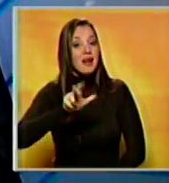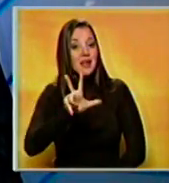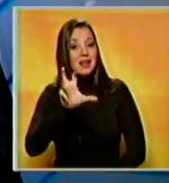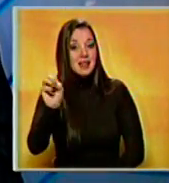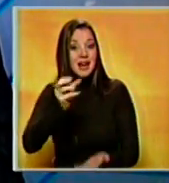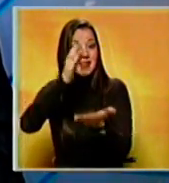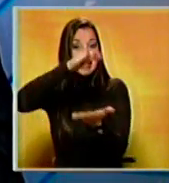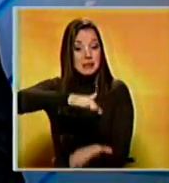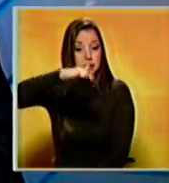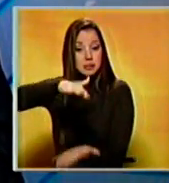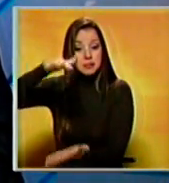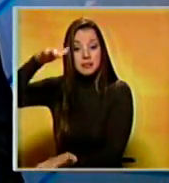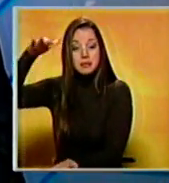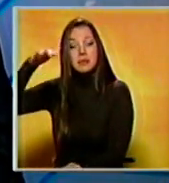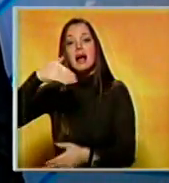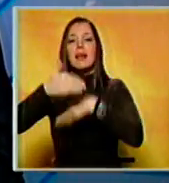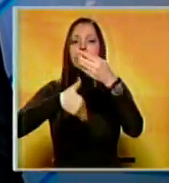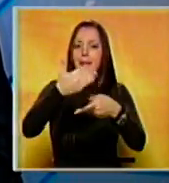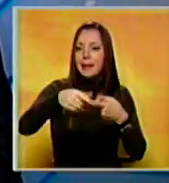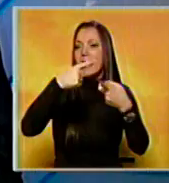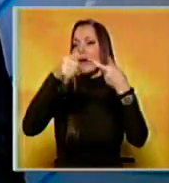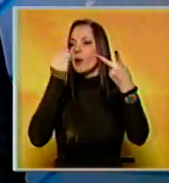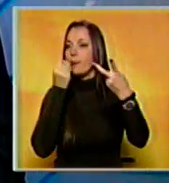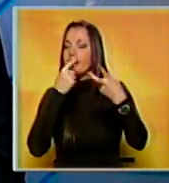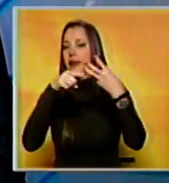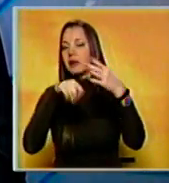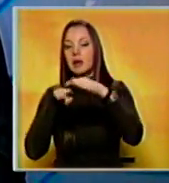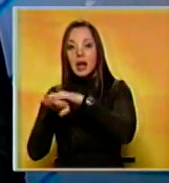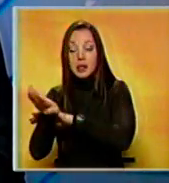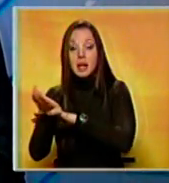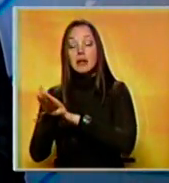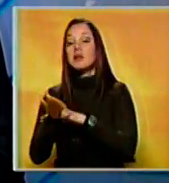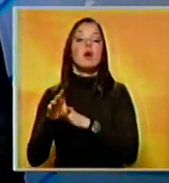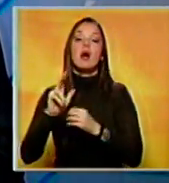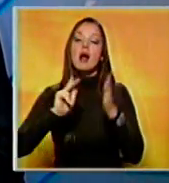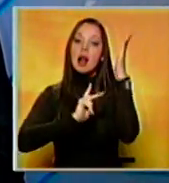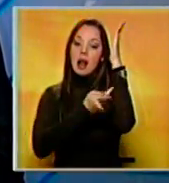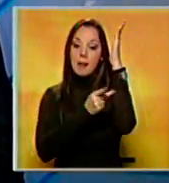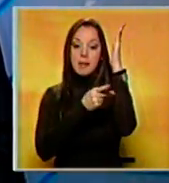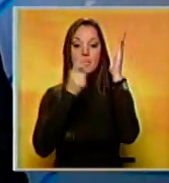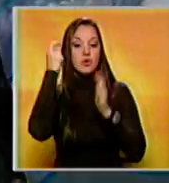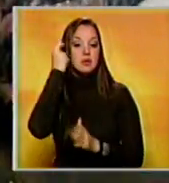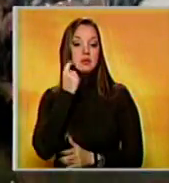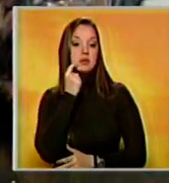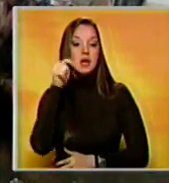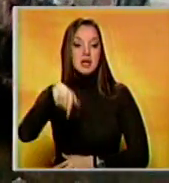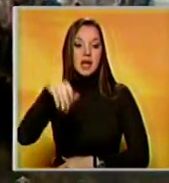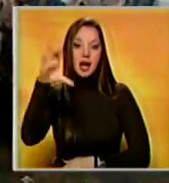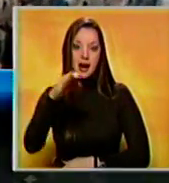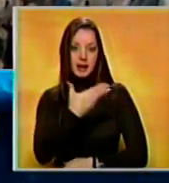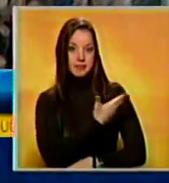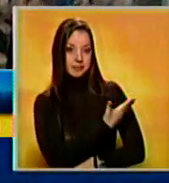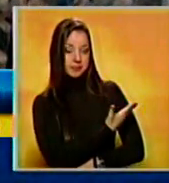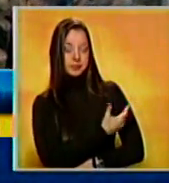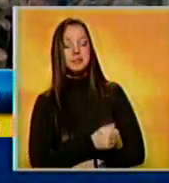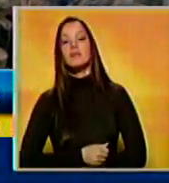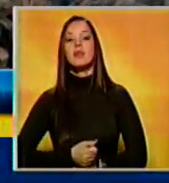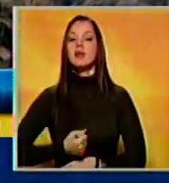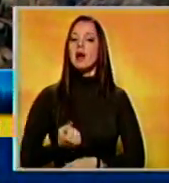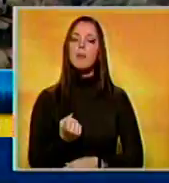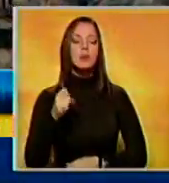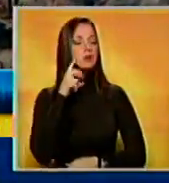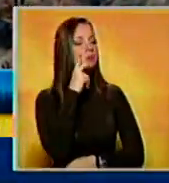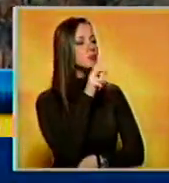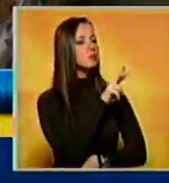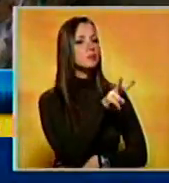necesidad y de higiene personal decomisadas en un local comercial de la parroquia sucre en Caracas funcionarios se acercaron al lugar